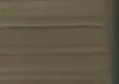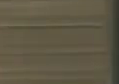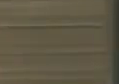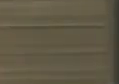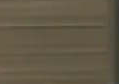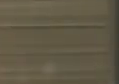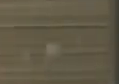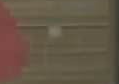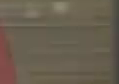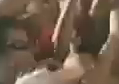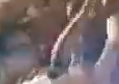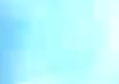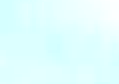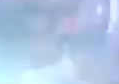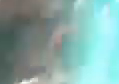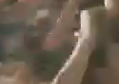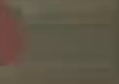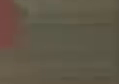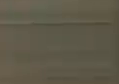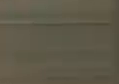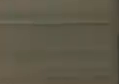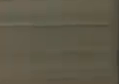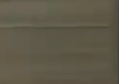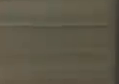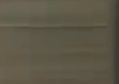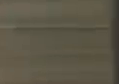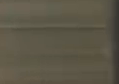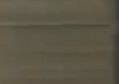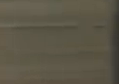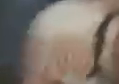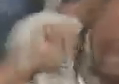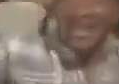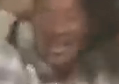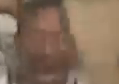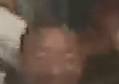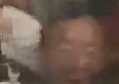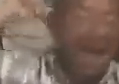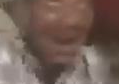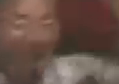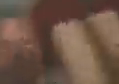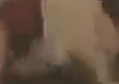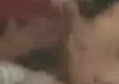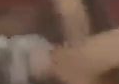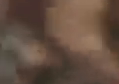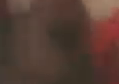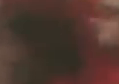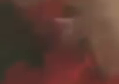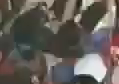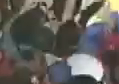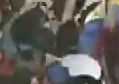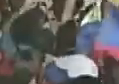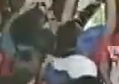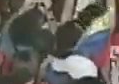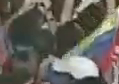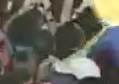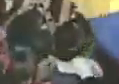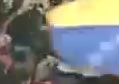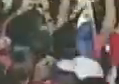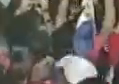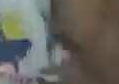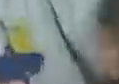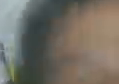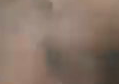ustedes toda mi vida. Amor con amor se paga. Han escrito ustedes otra página